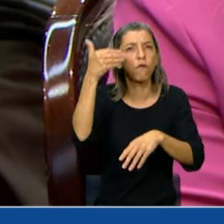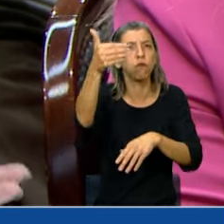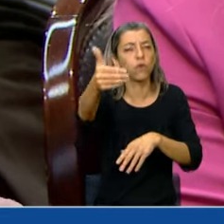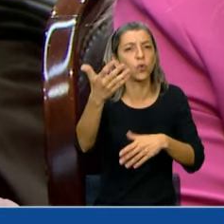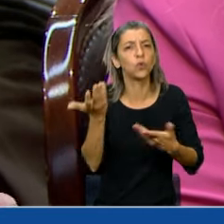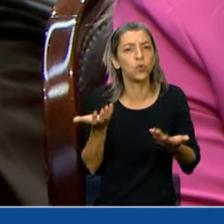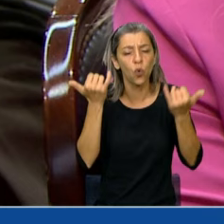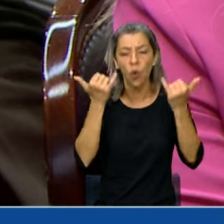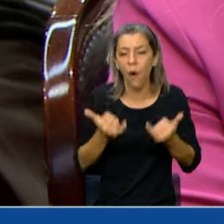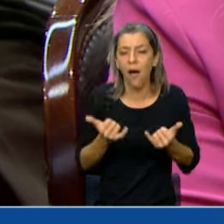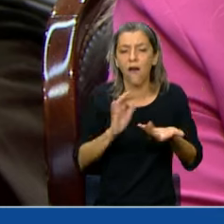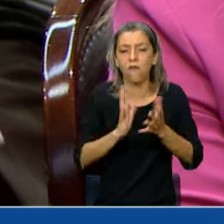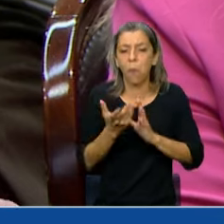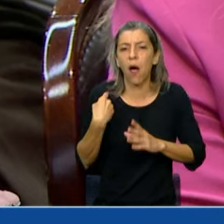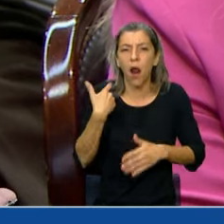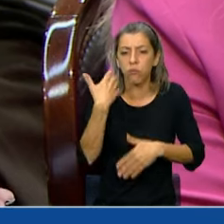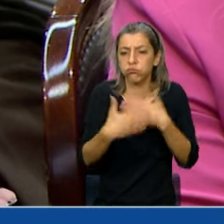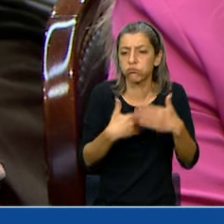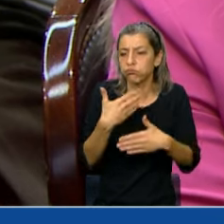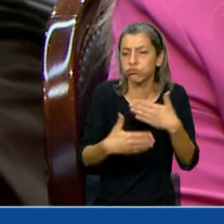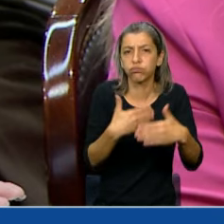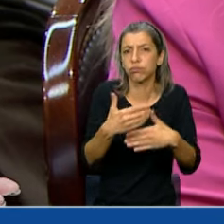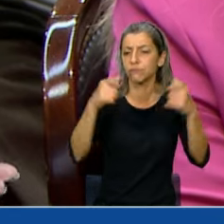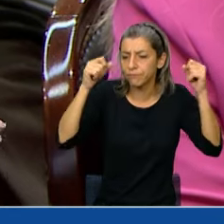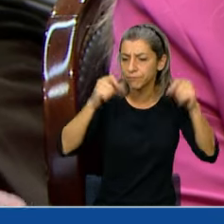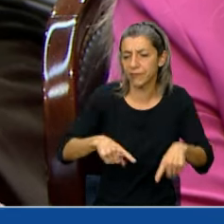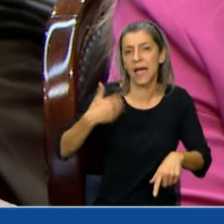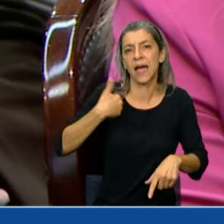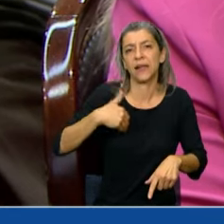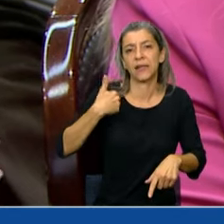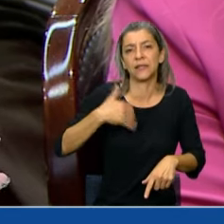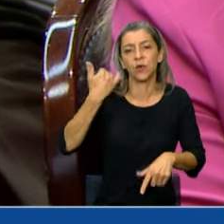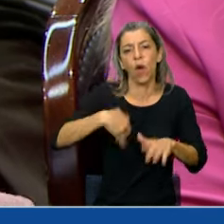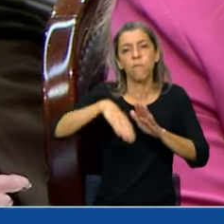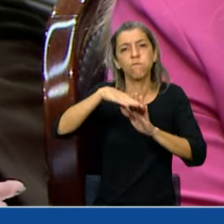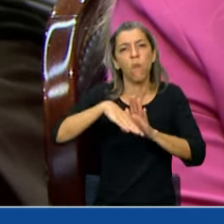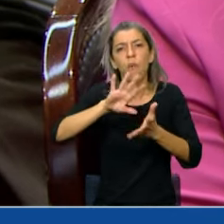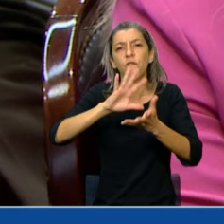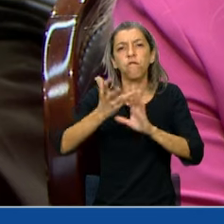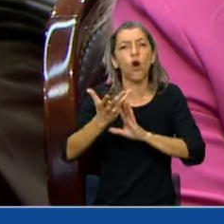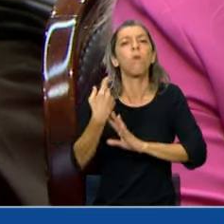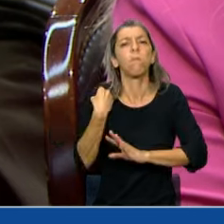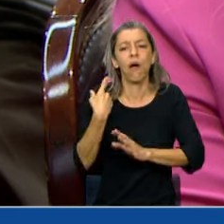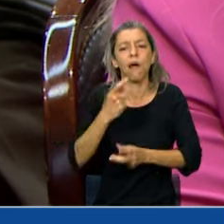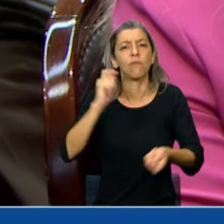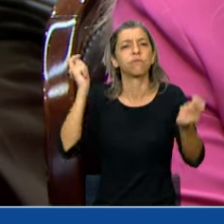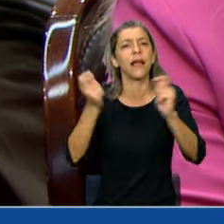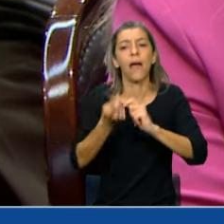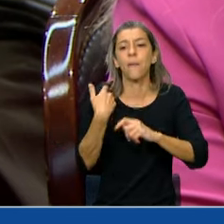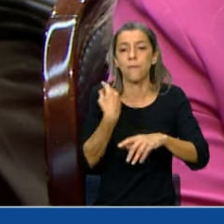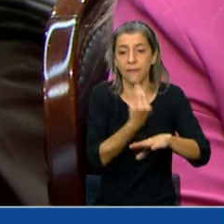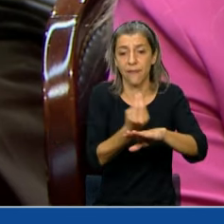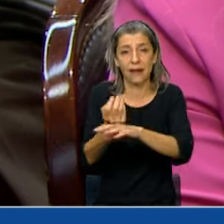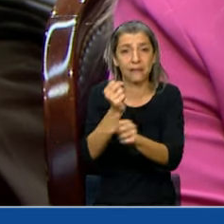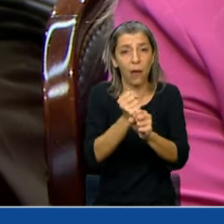genera arraigo es un proyecto que establece programas para transformar al empleo informal